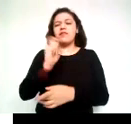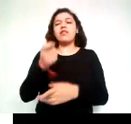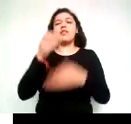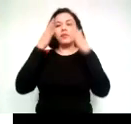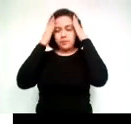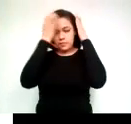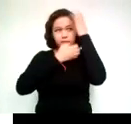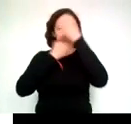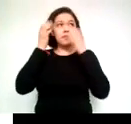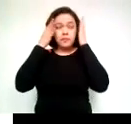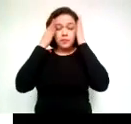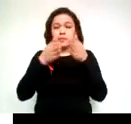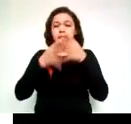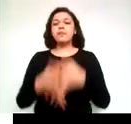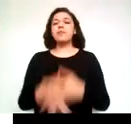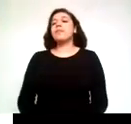específicas?